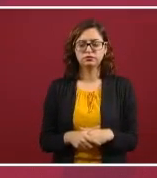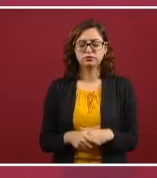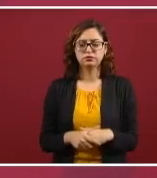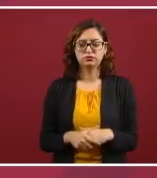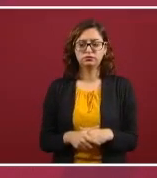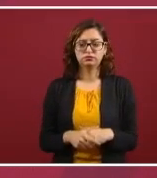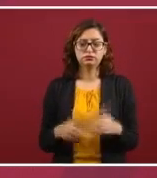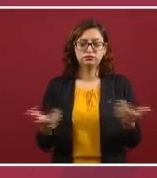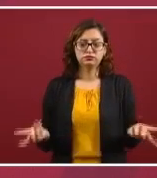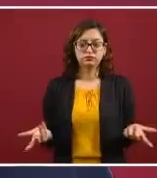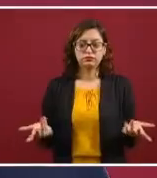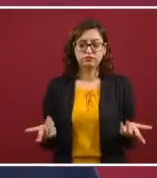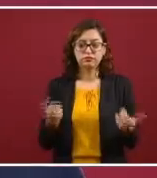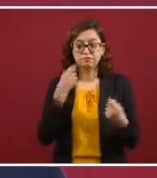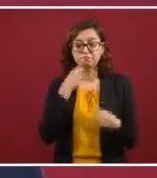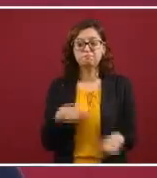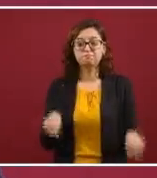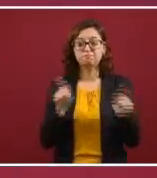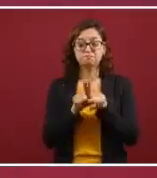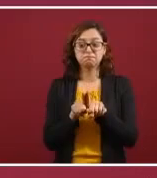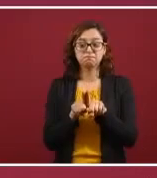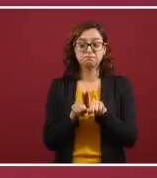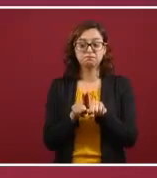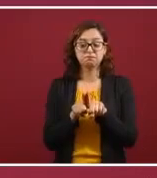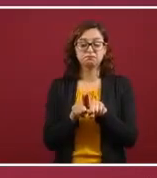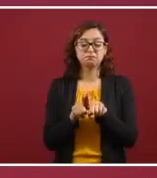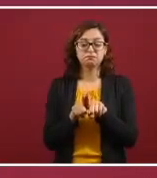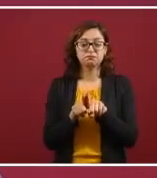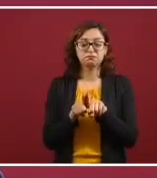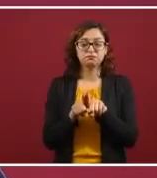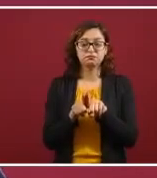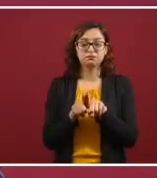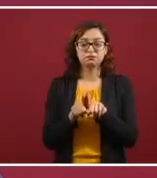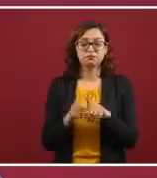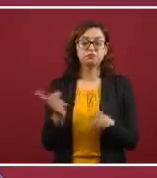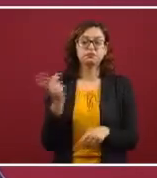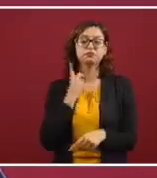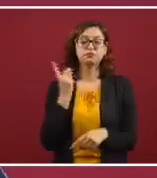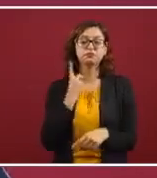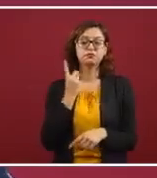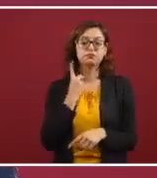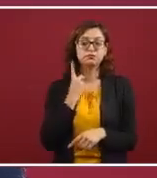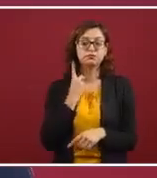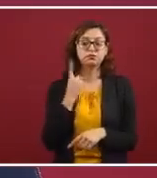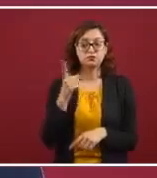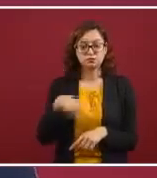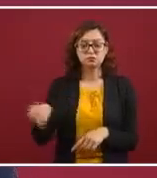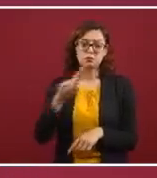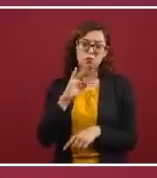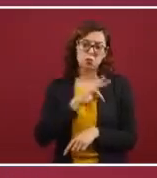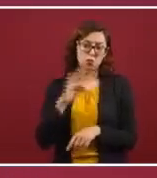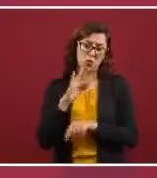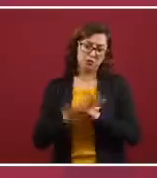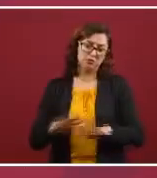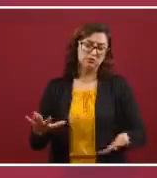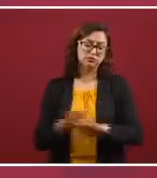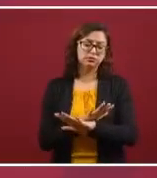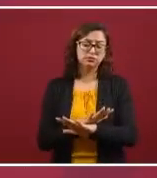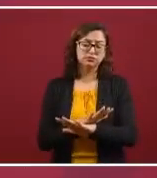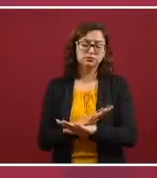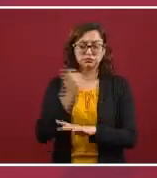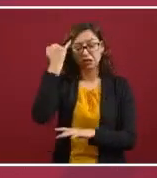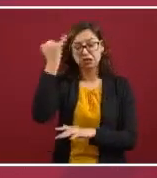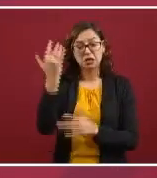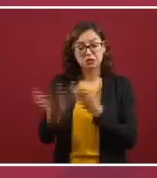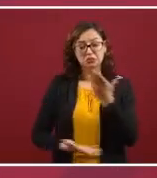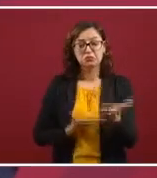Y desde luego que los diputados pueden modificar la